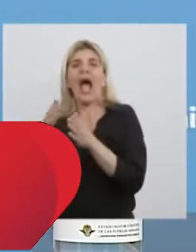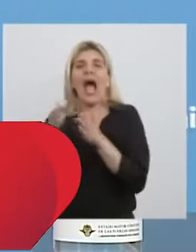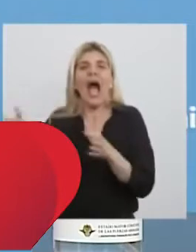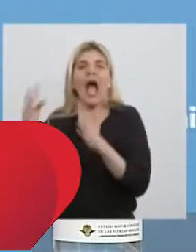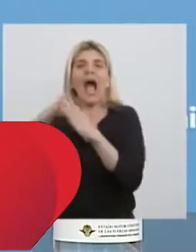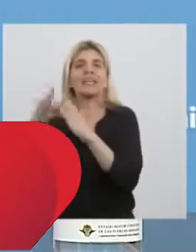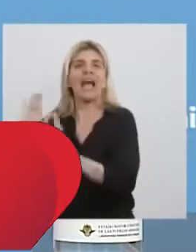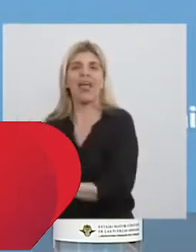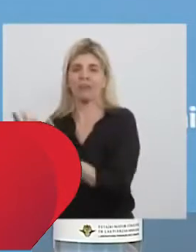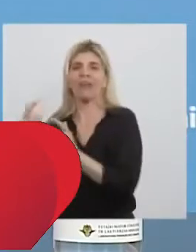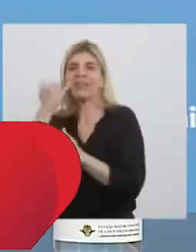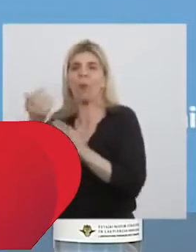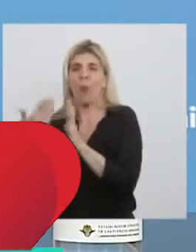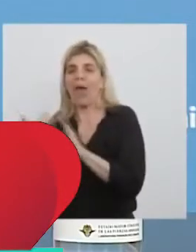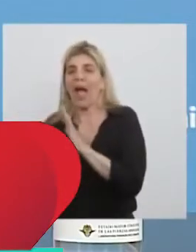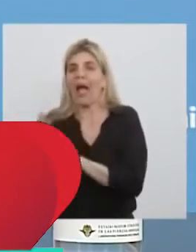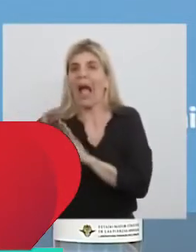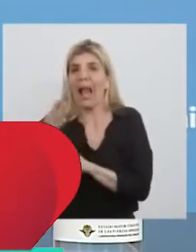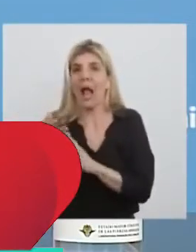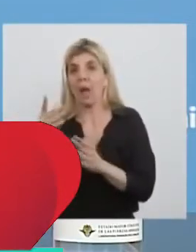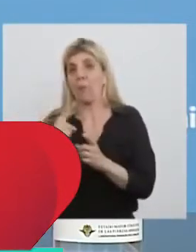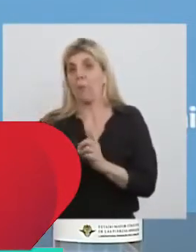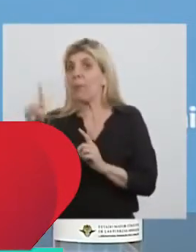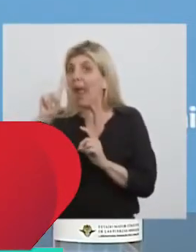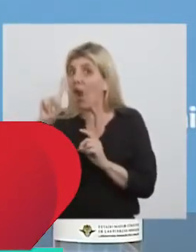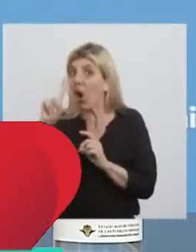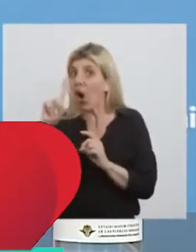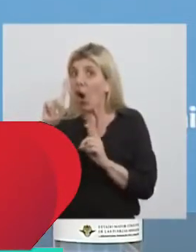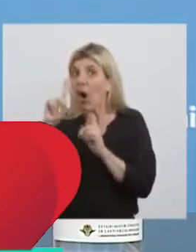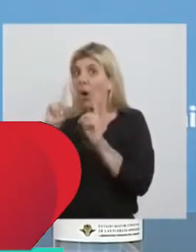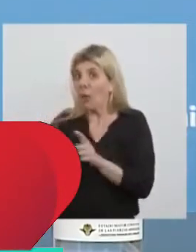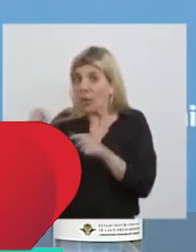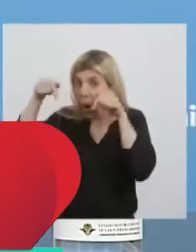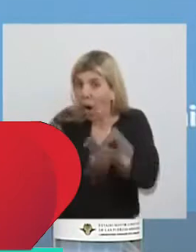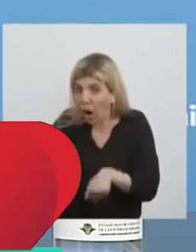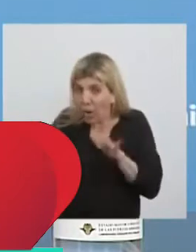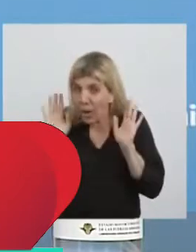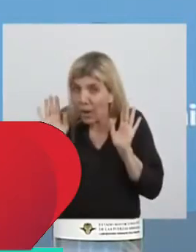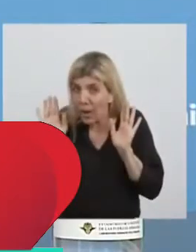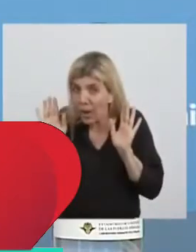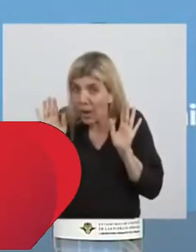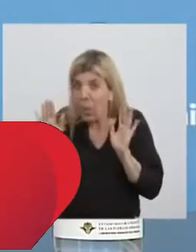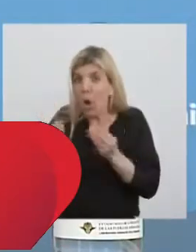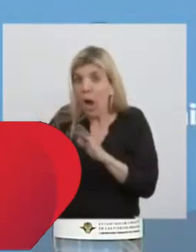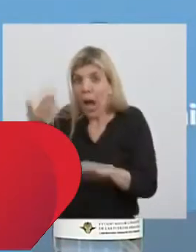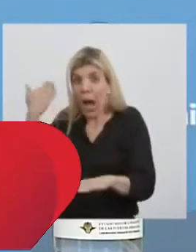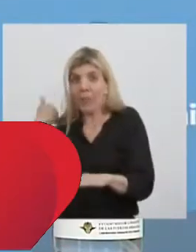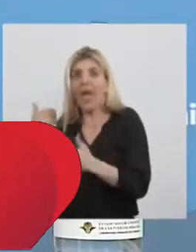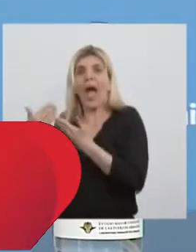quiero confesarles que no dista mucho de lo que en realidad es hoy, porque en todo este tiempo fuimos